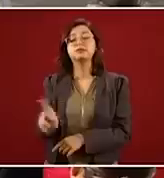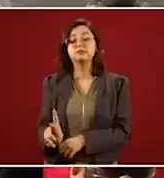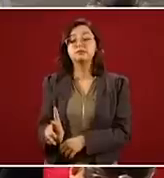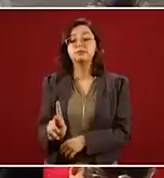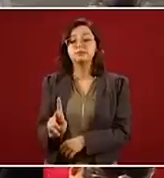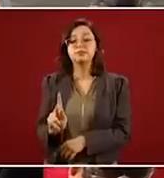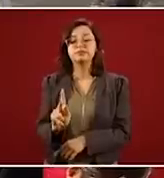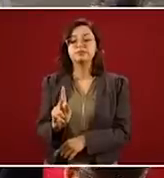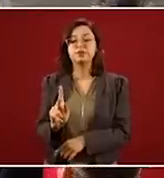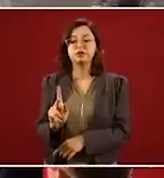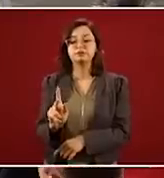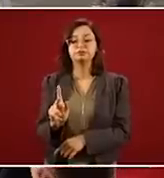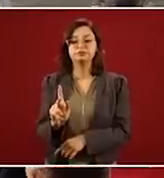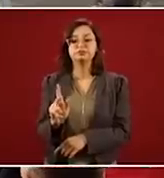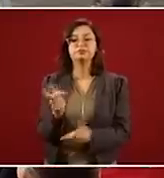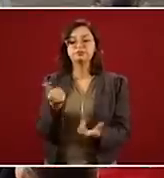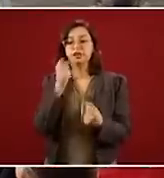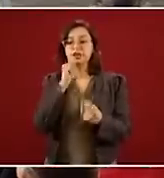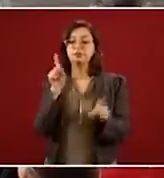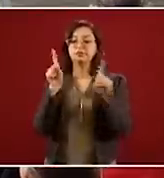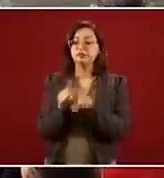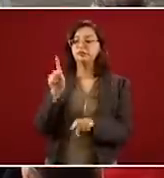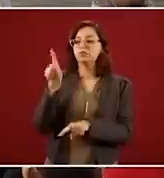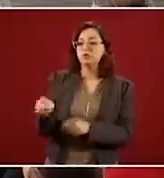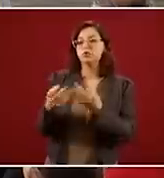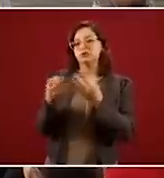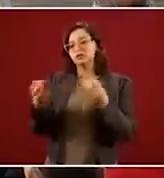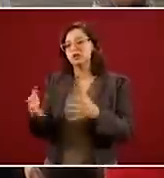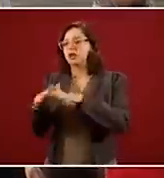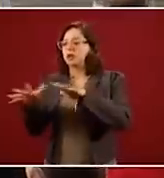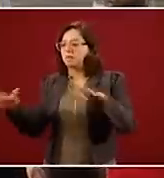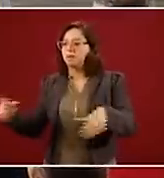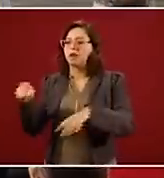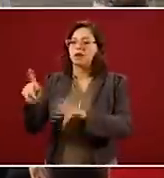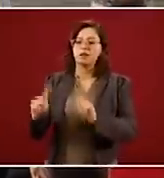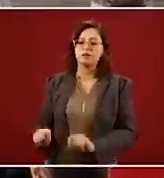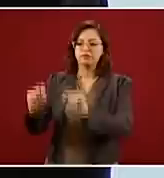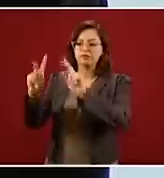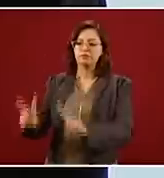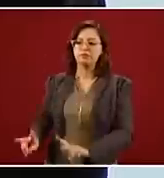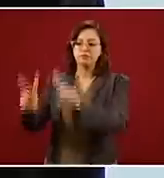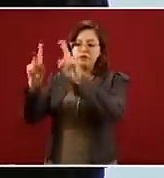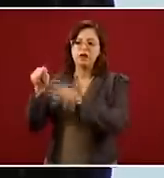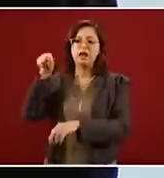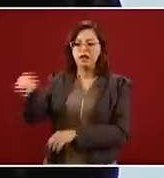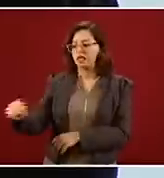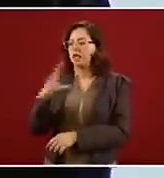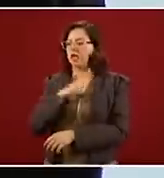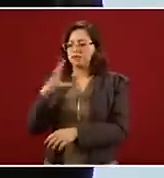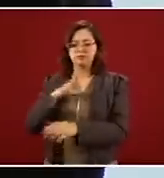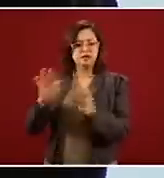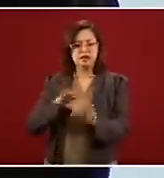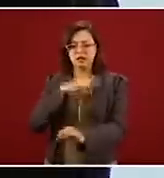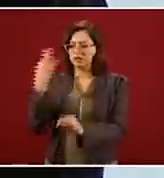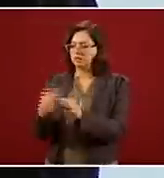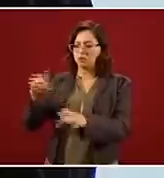las estructuras de estos campos y las plataformas de perforación ya prácticamente tenemos todo listo.